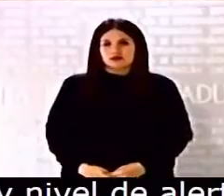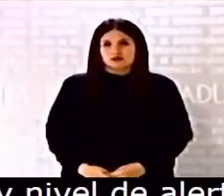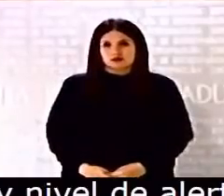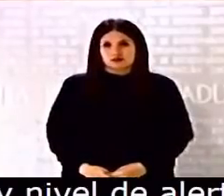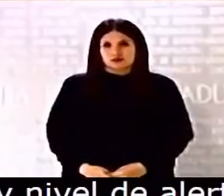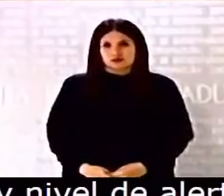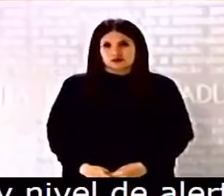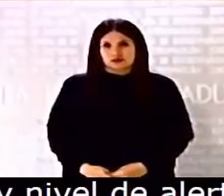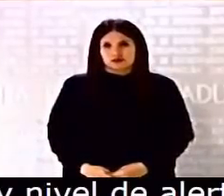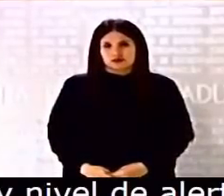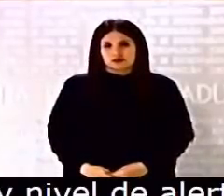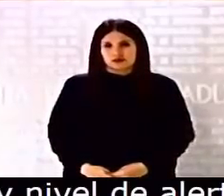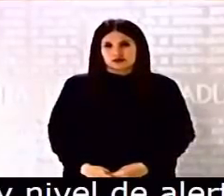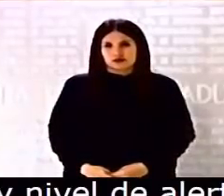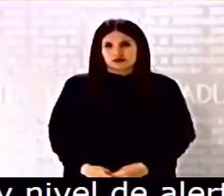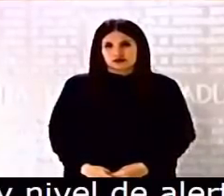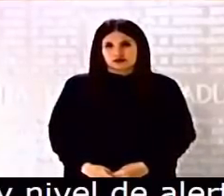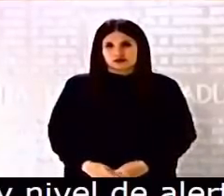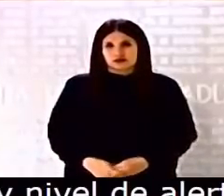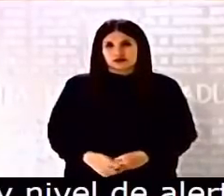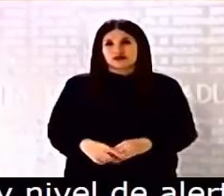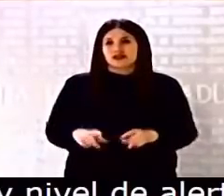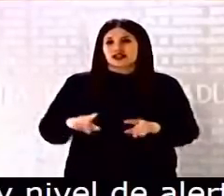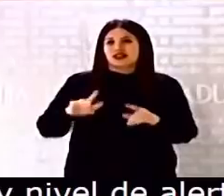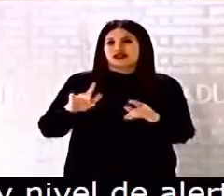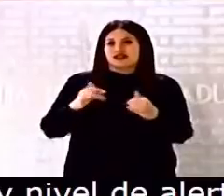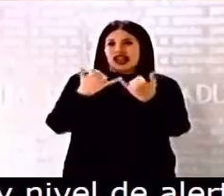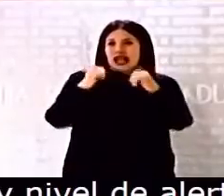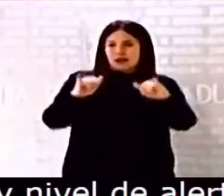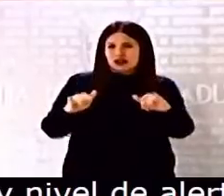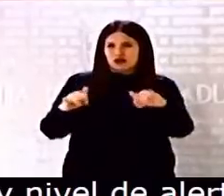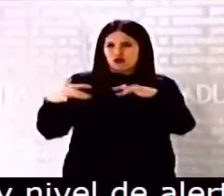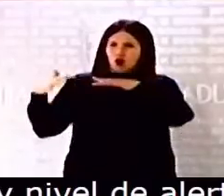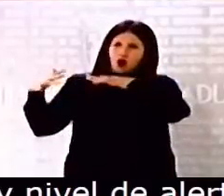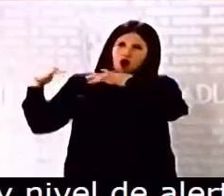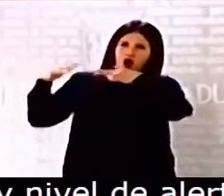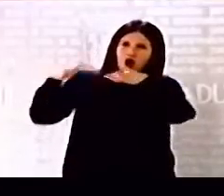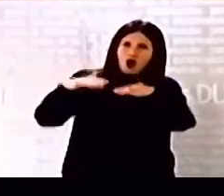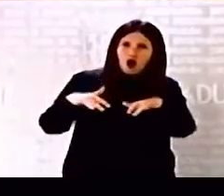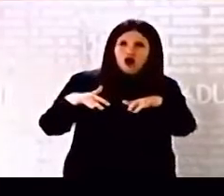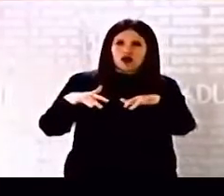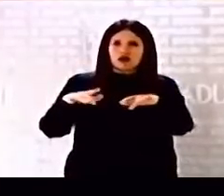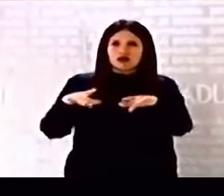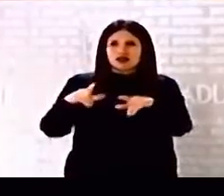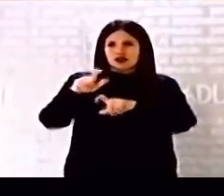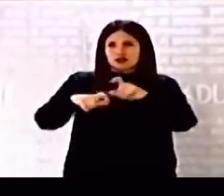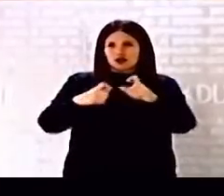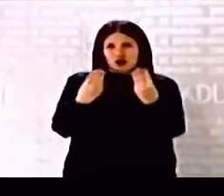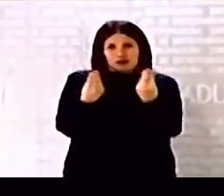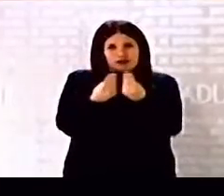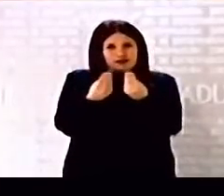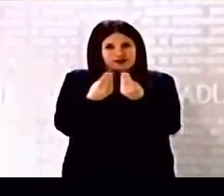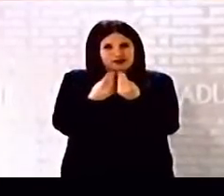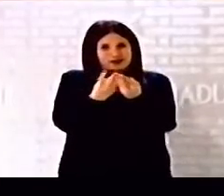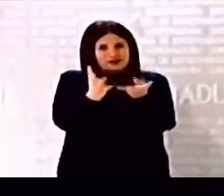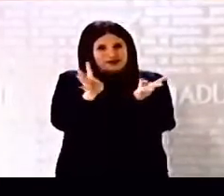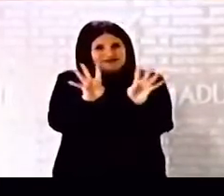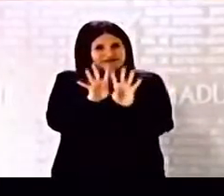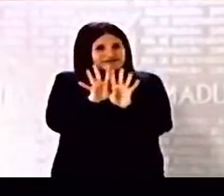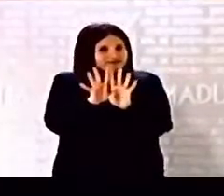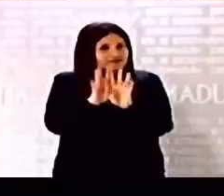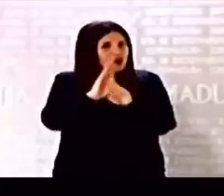No se celebrarán eventos masivos de cualquier índole que impliquen aglomeración o concentración de